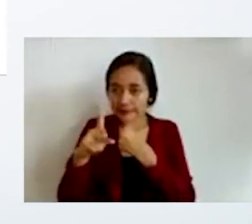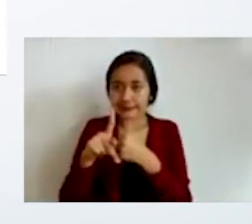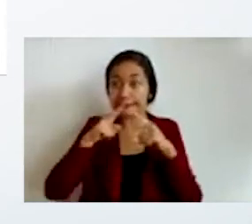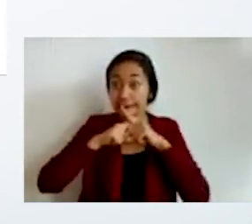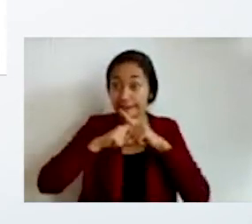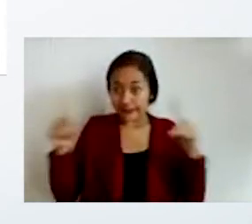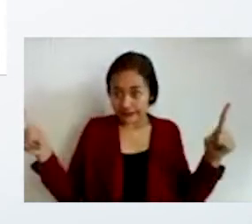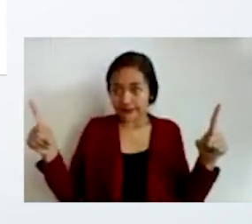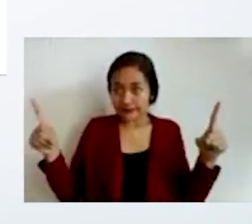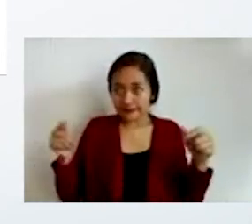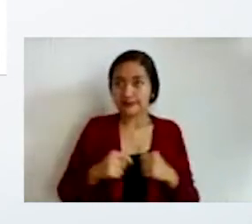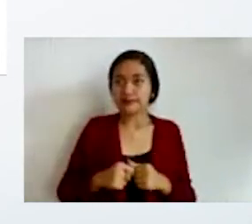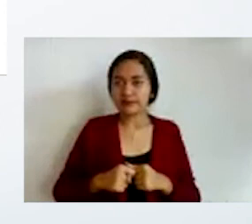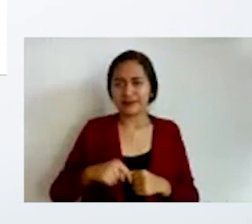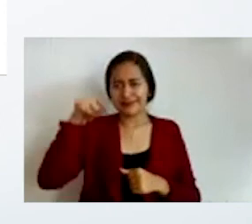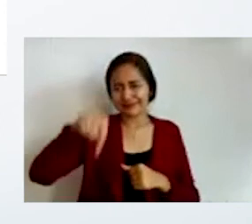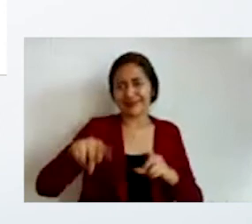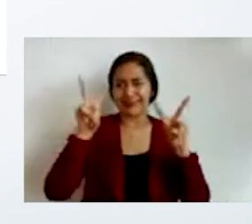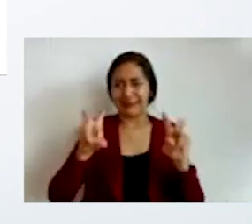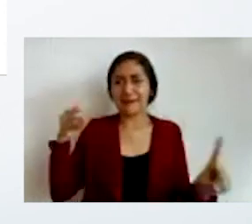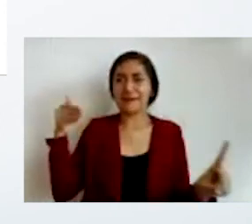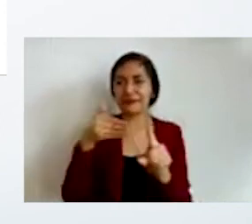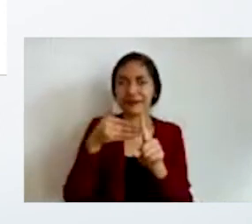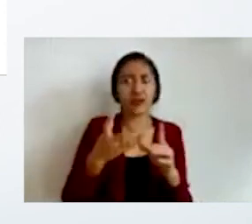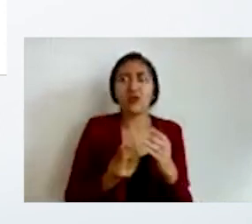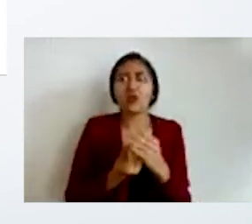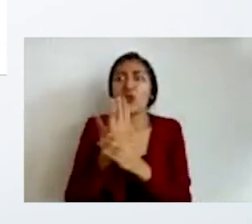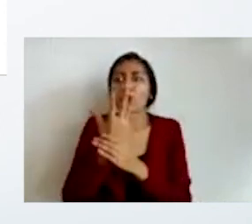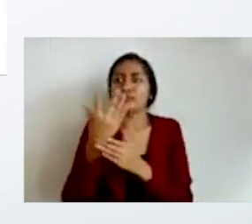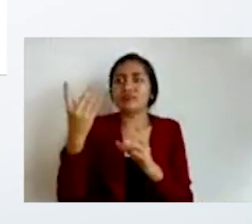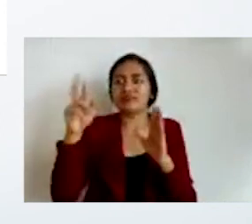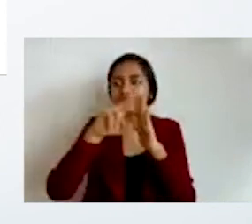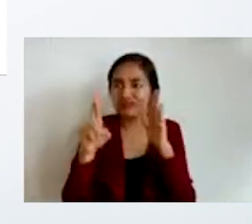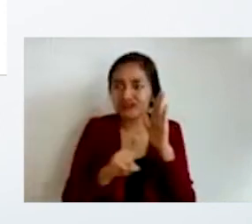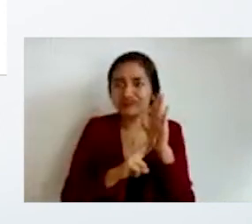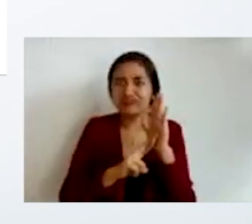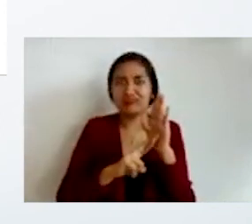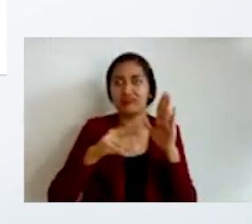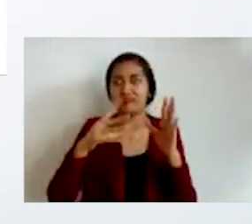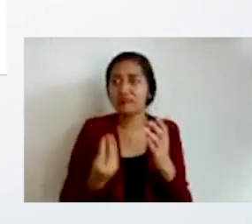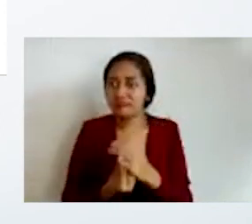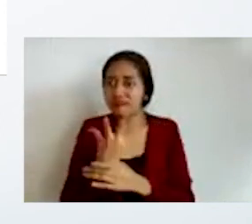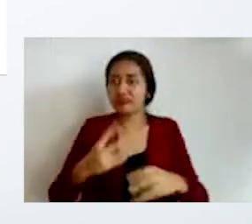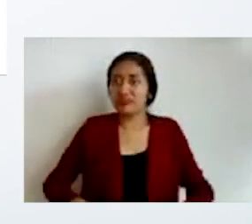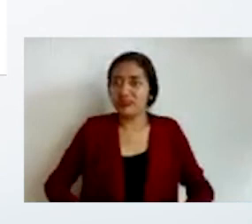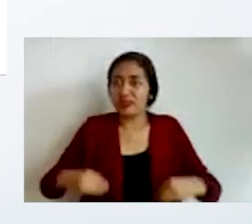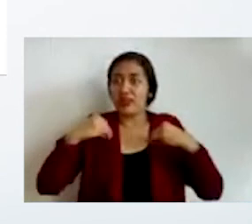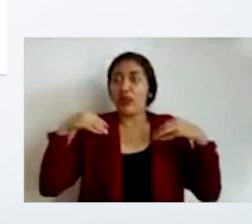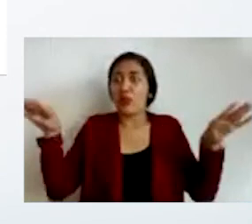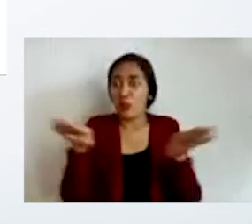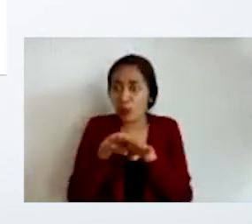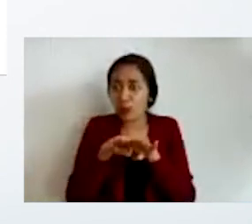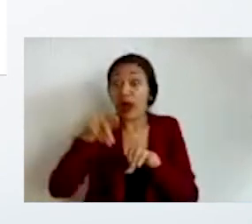plática es, ¿y cómo construimos una nueva normalidad cuando estamos apenas en la etapa de incremento epidémico de